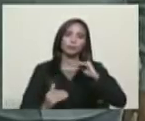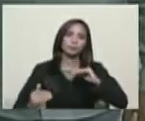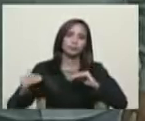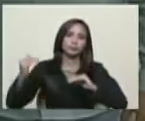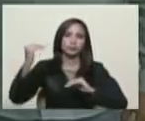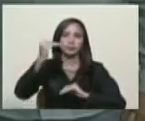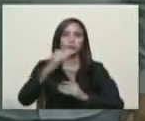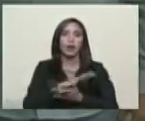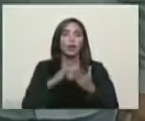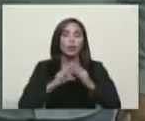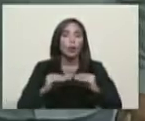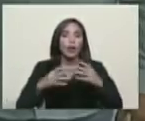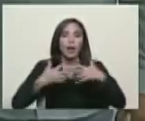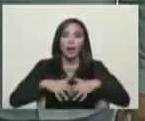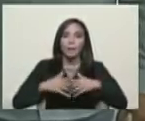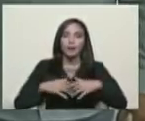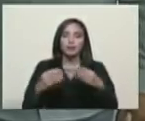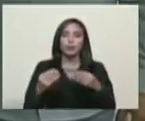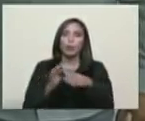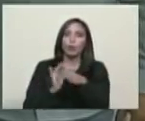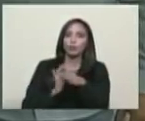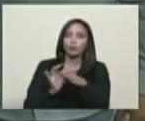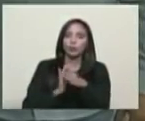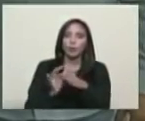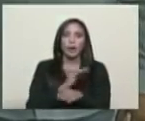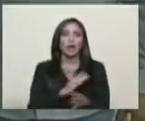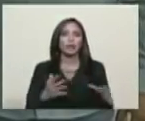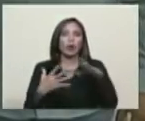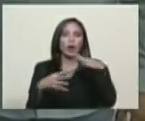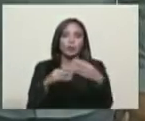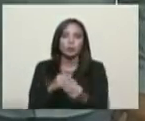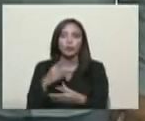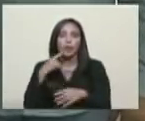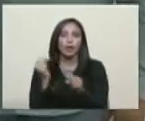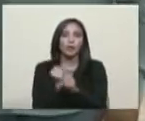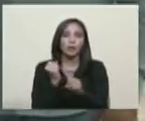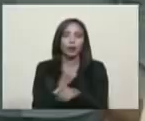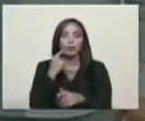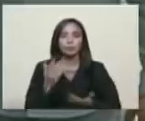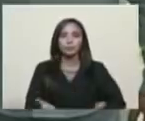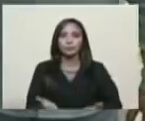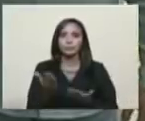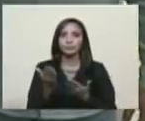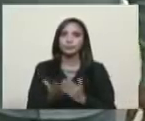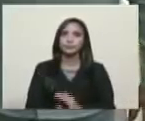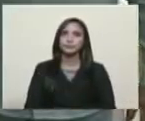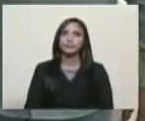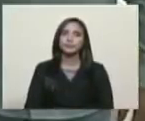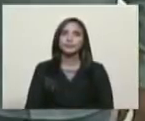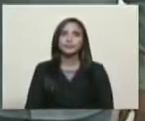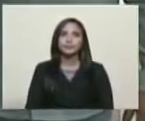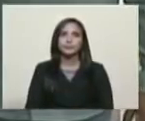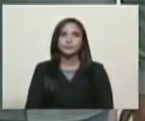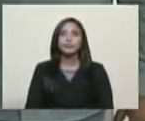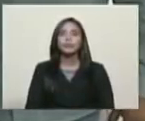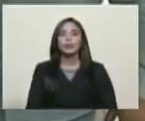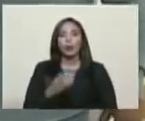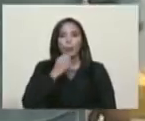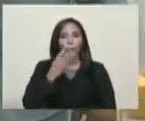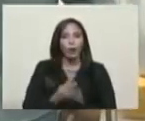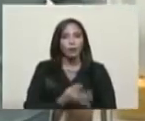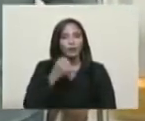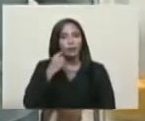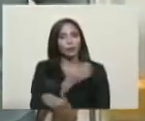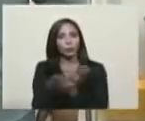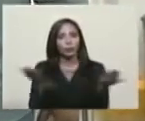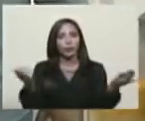colocando nuestras empresas al funcionamiento, a la capacidad operativa. Coronel. Así es. Buenas tardes.